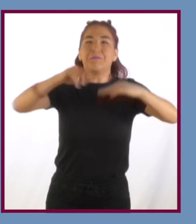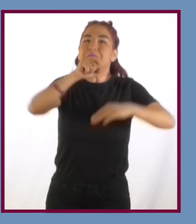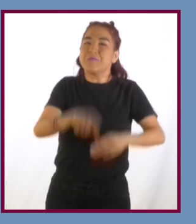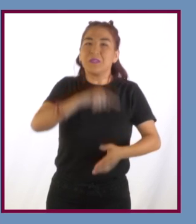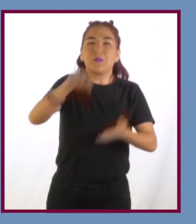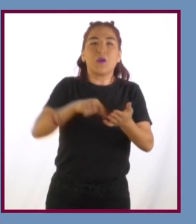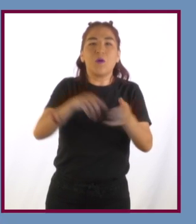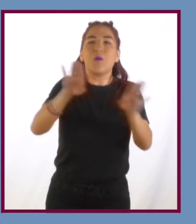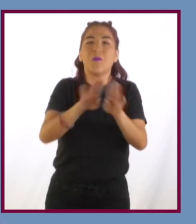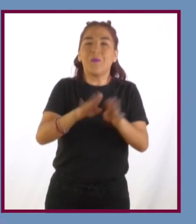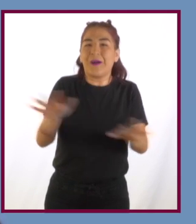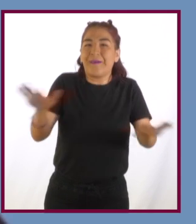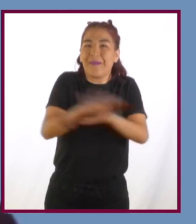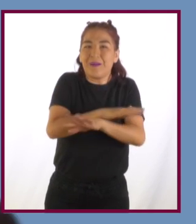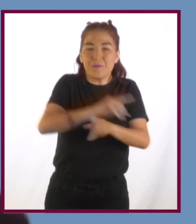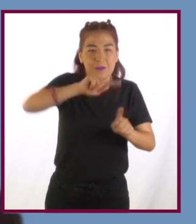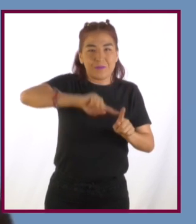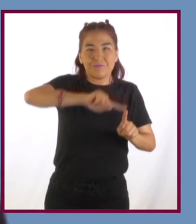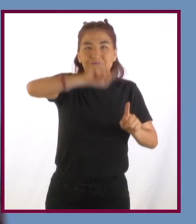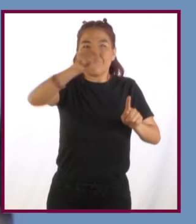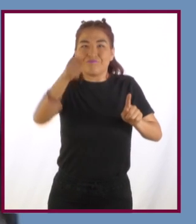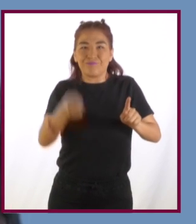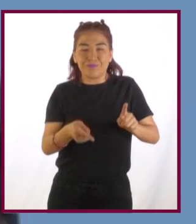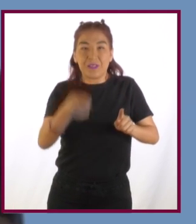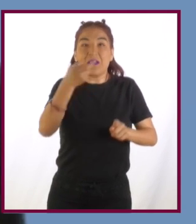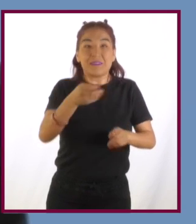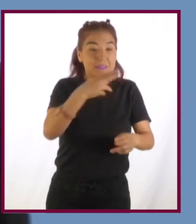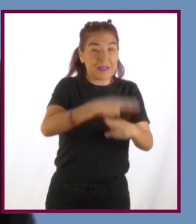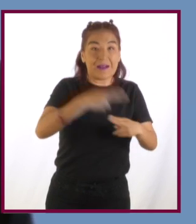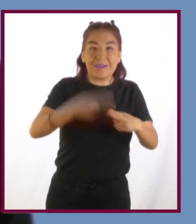que no es una recta, son curvas.